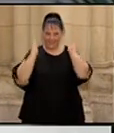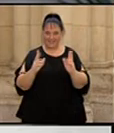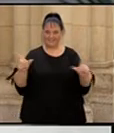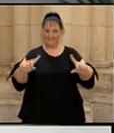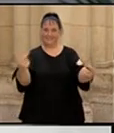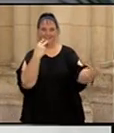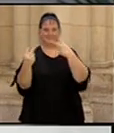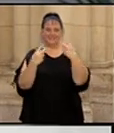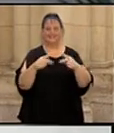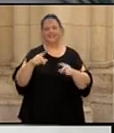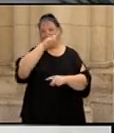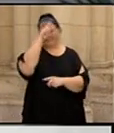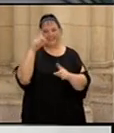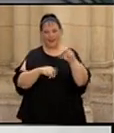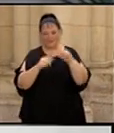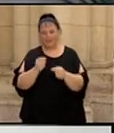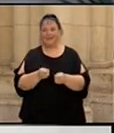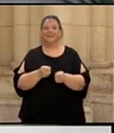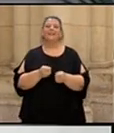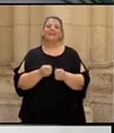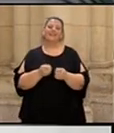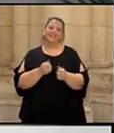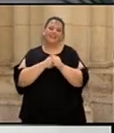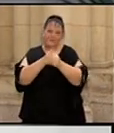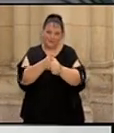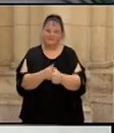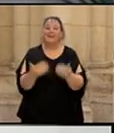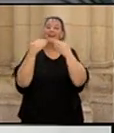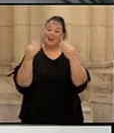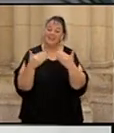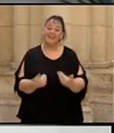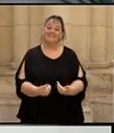celebración, una vez más gracias a Telemadrid por